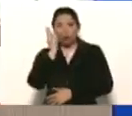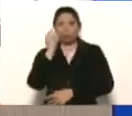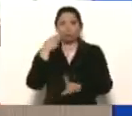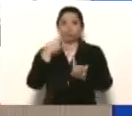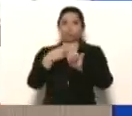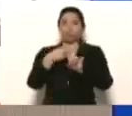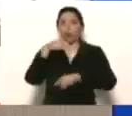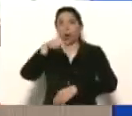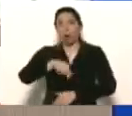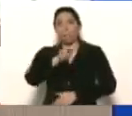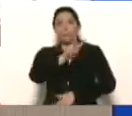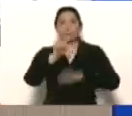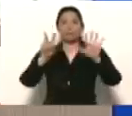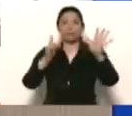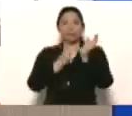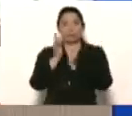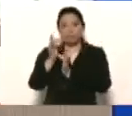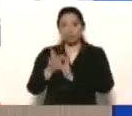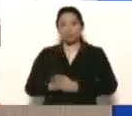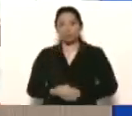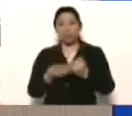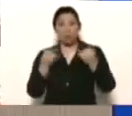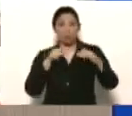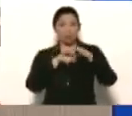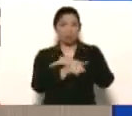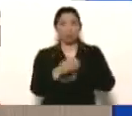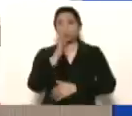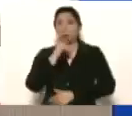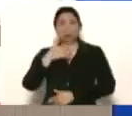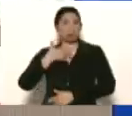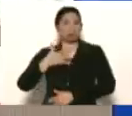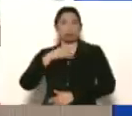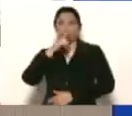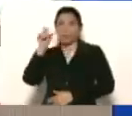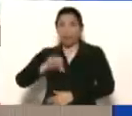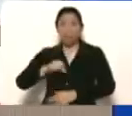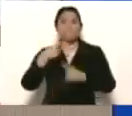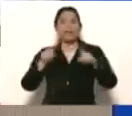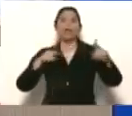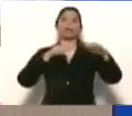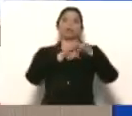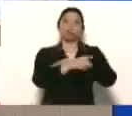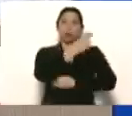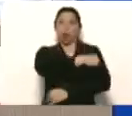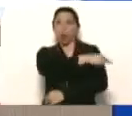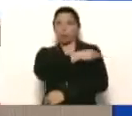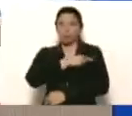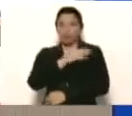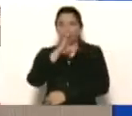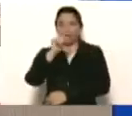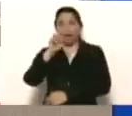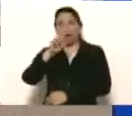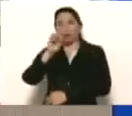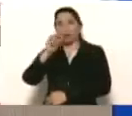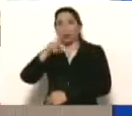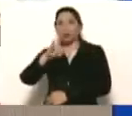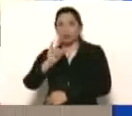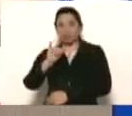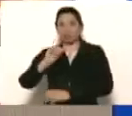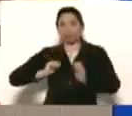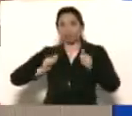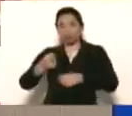de abril se encuentra asintomática está ingresada en un hospital en caroní y se inició